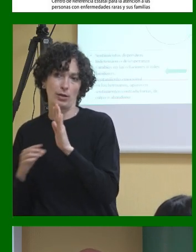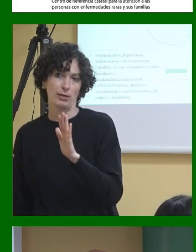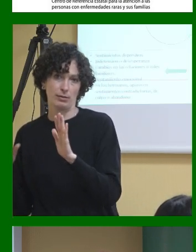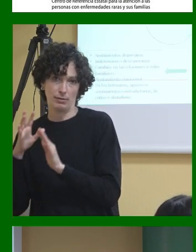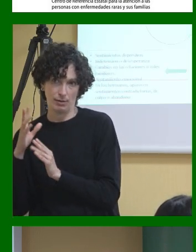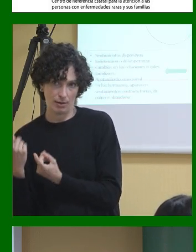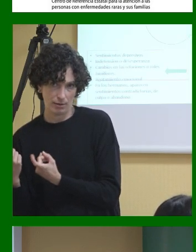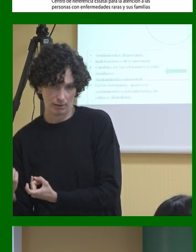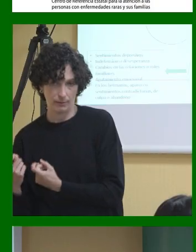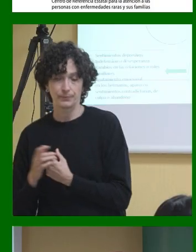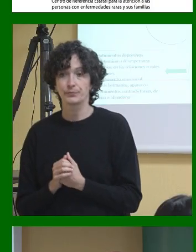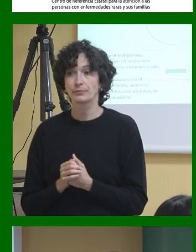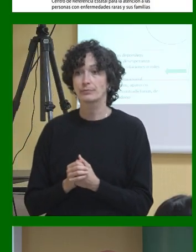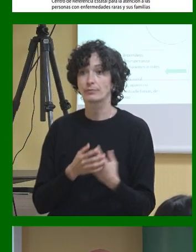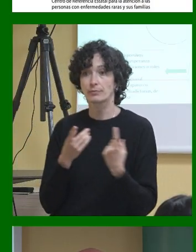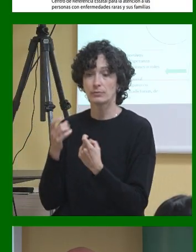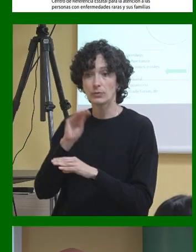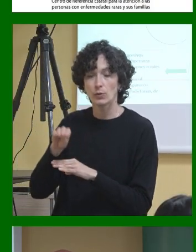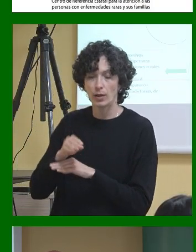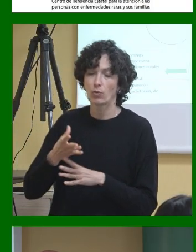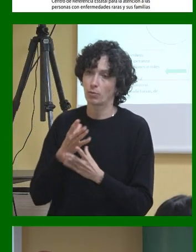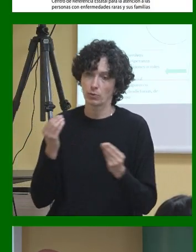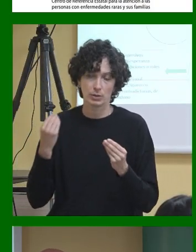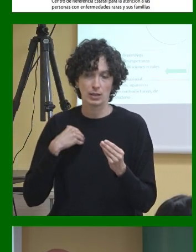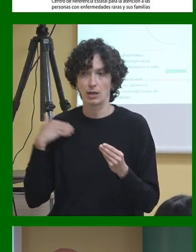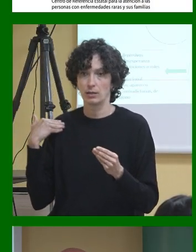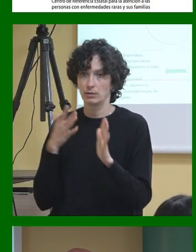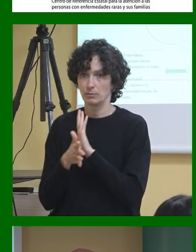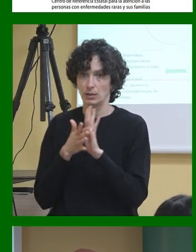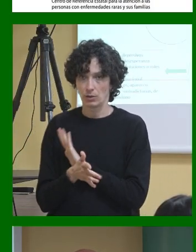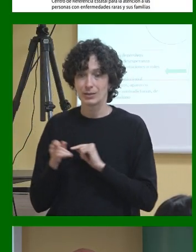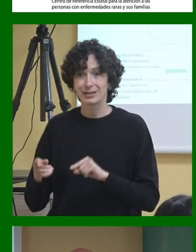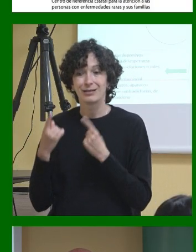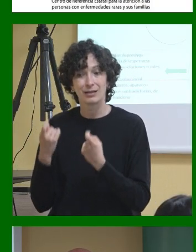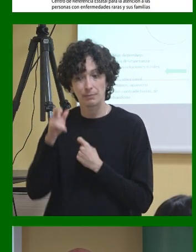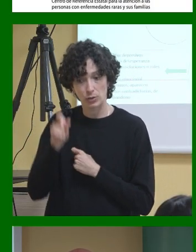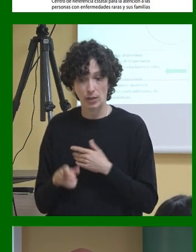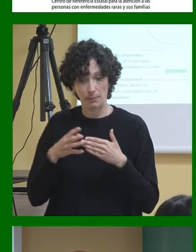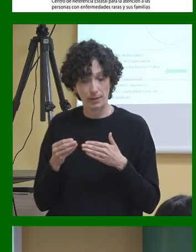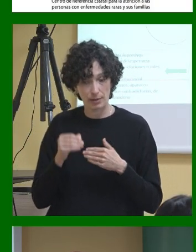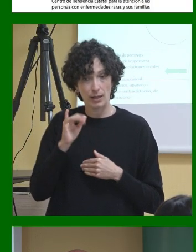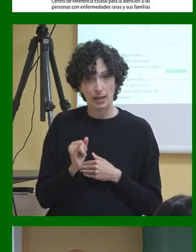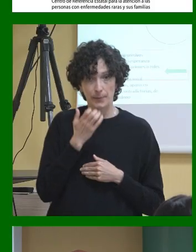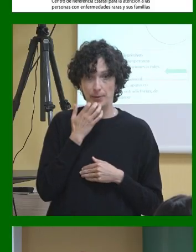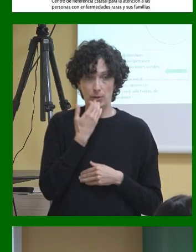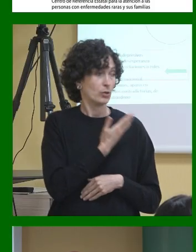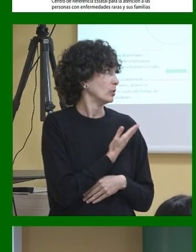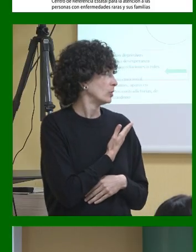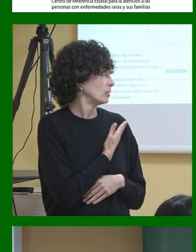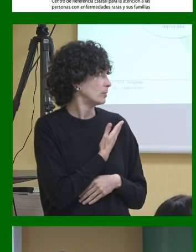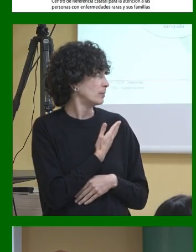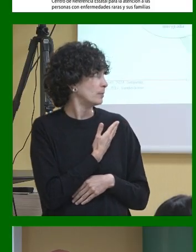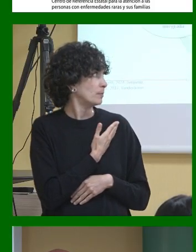Las necesidades del cuidador son muchas, ya se ha comentado también, y es una necesidad que por un lado tiene el paciente, que sería esta, perdón,